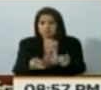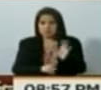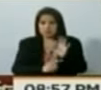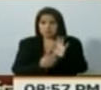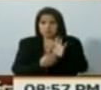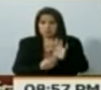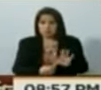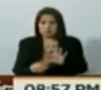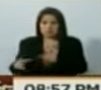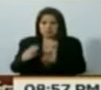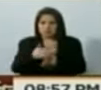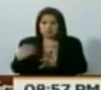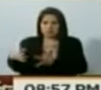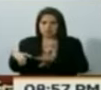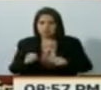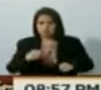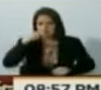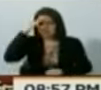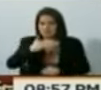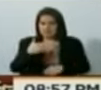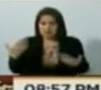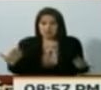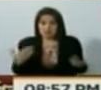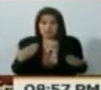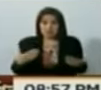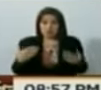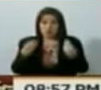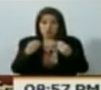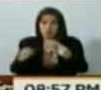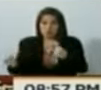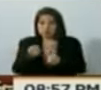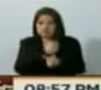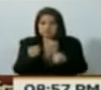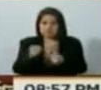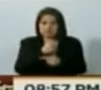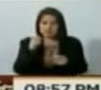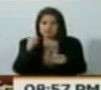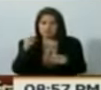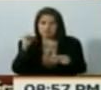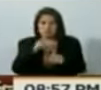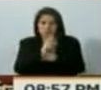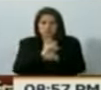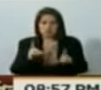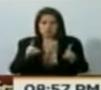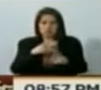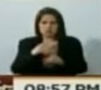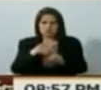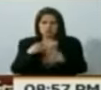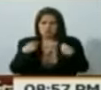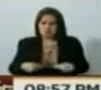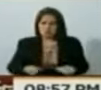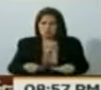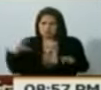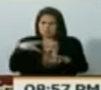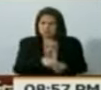una intervención militar en Venezuela, tales como violación de derechos humanos, narcotráfico, corrupción y sometimiento de la población